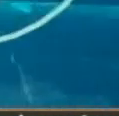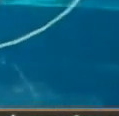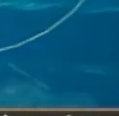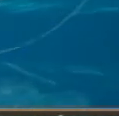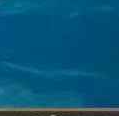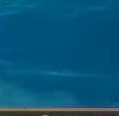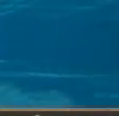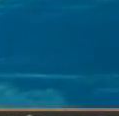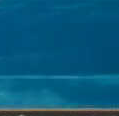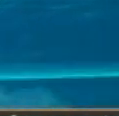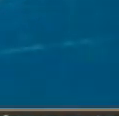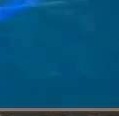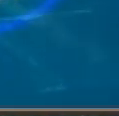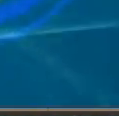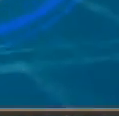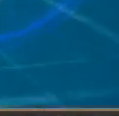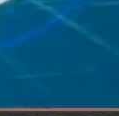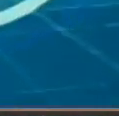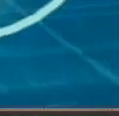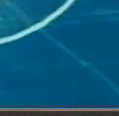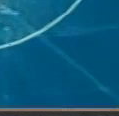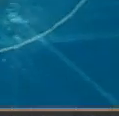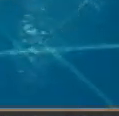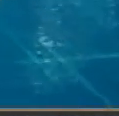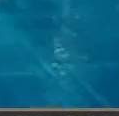Nos estamos apoyando con expertos legales